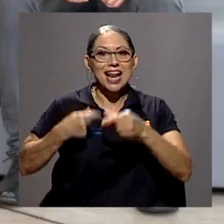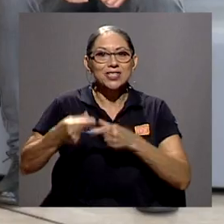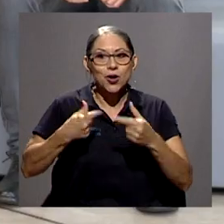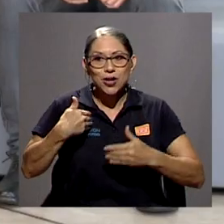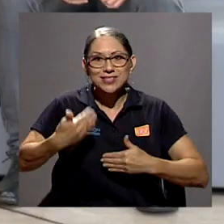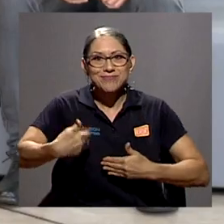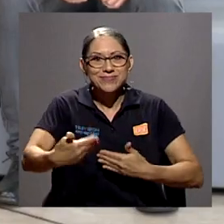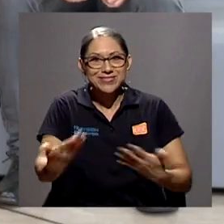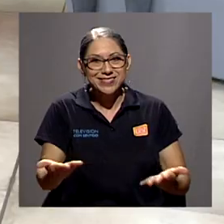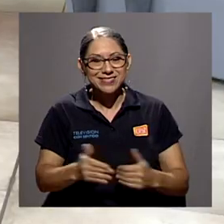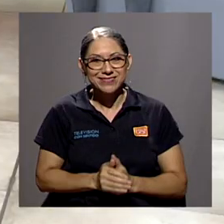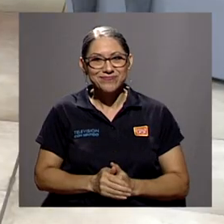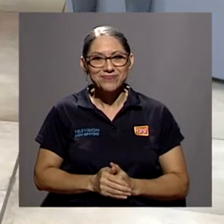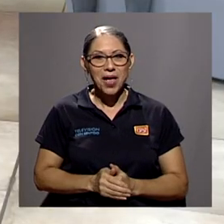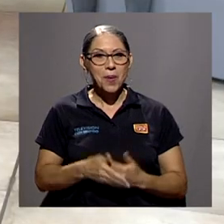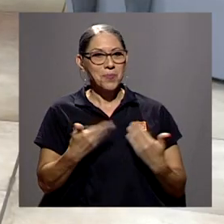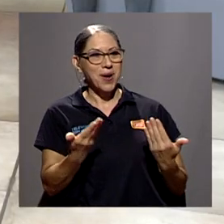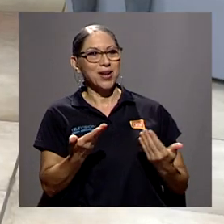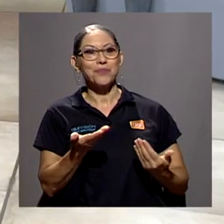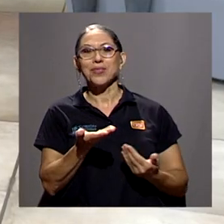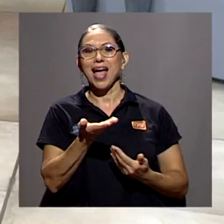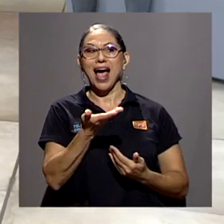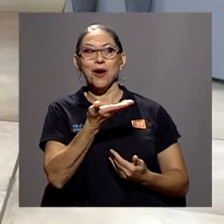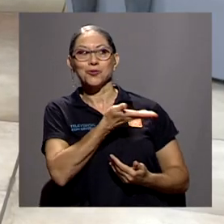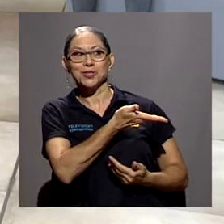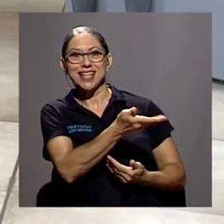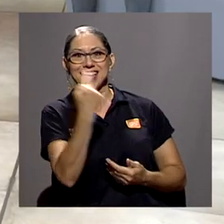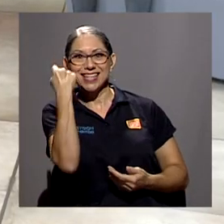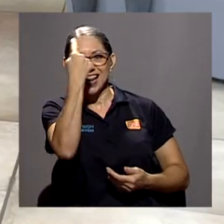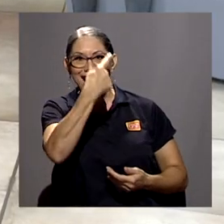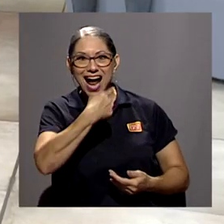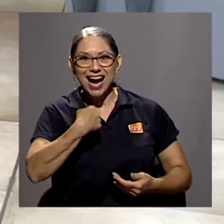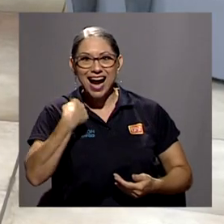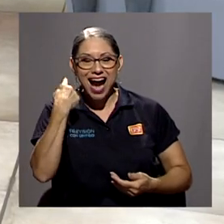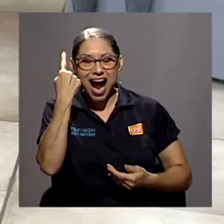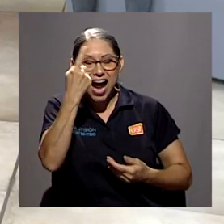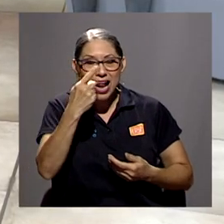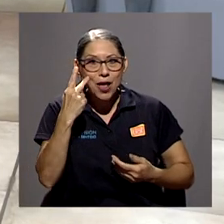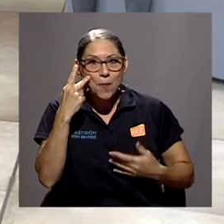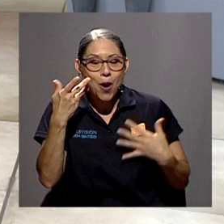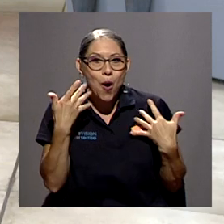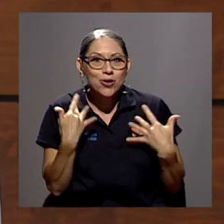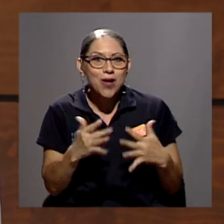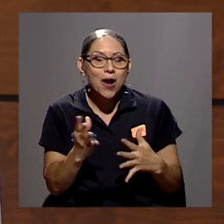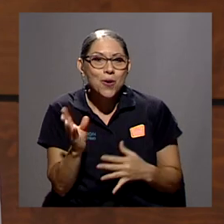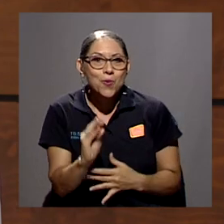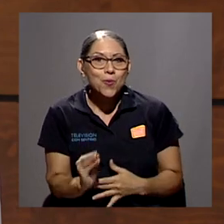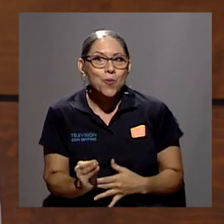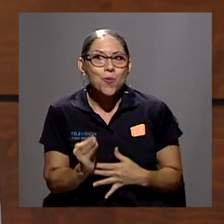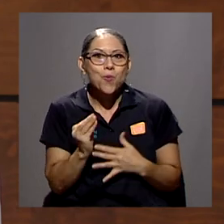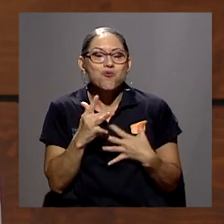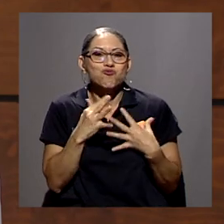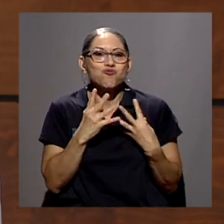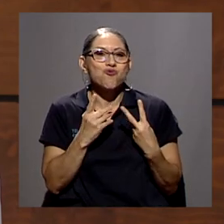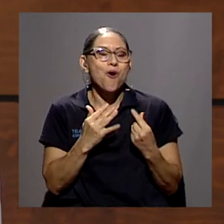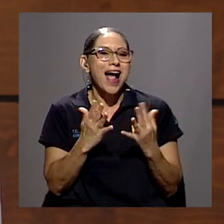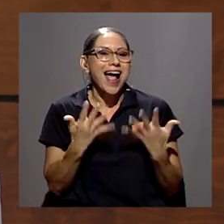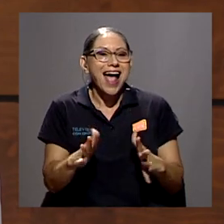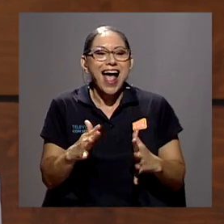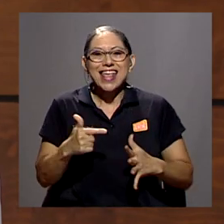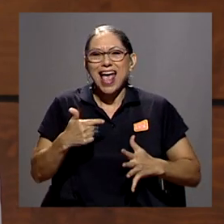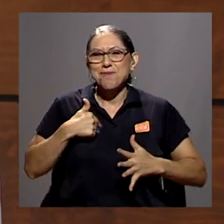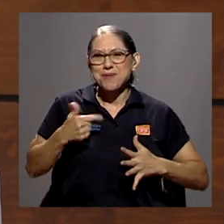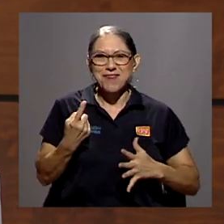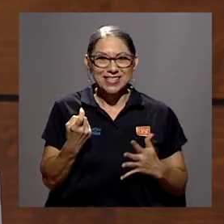bueno a ustedes en la cara les brota el colágeno que ella a mí me va a hacer falta de hecho así que les doy los